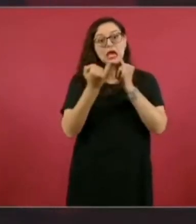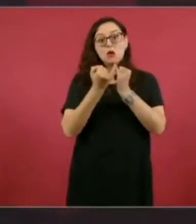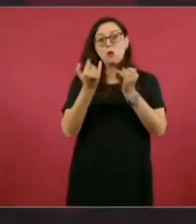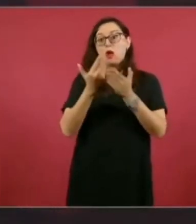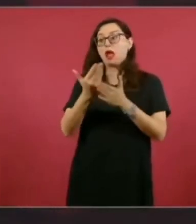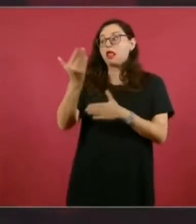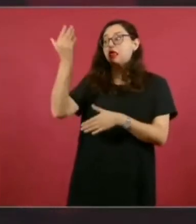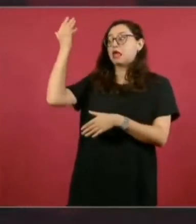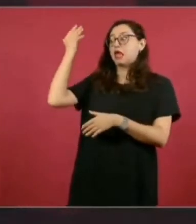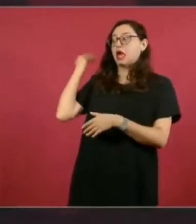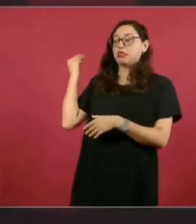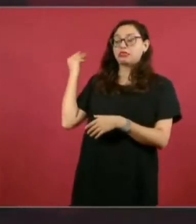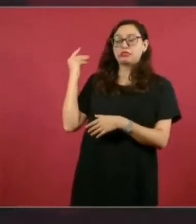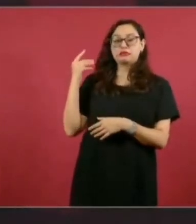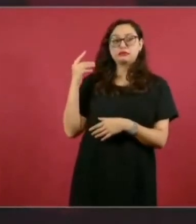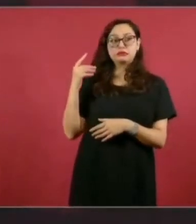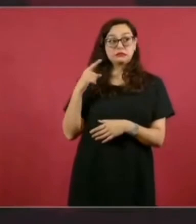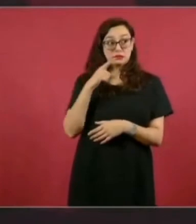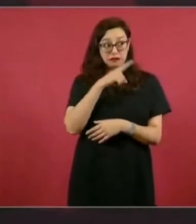prejuicio